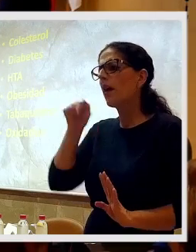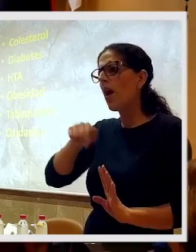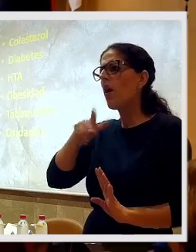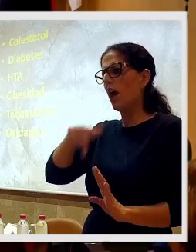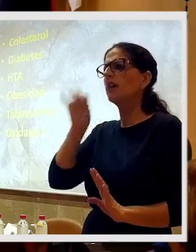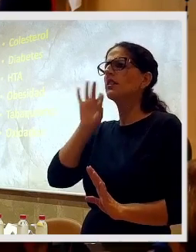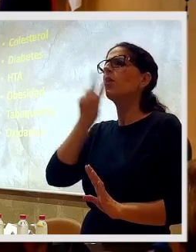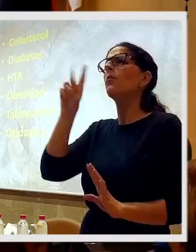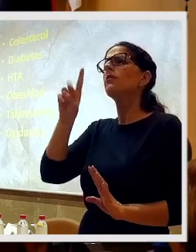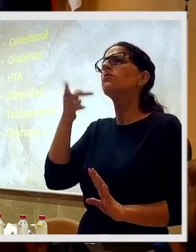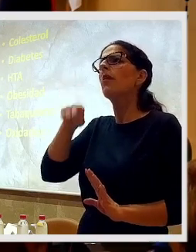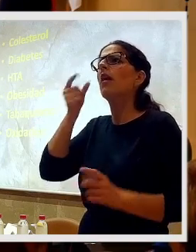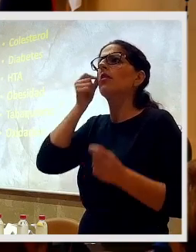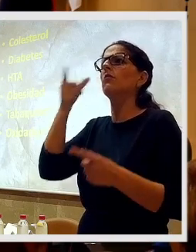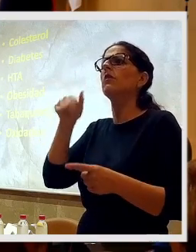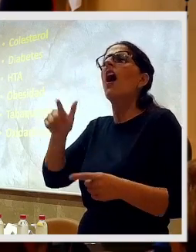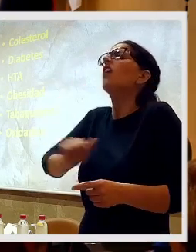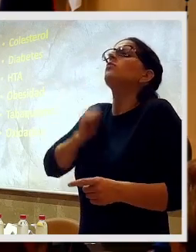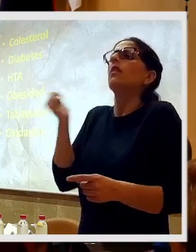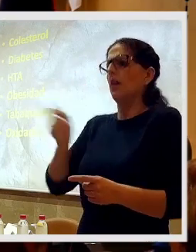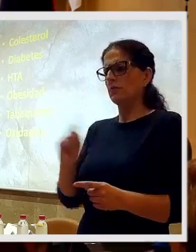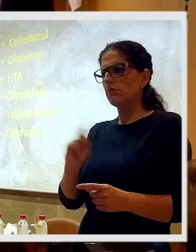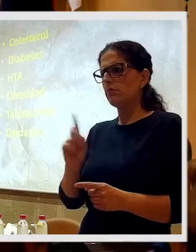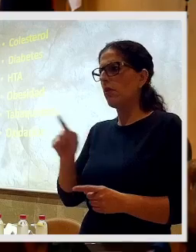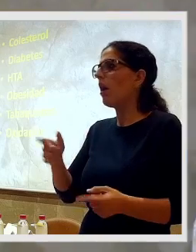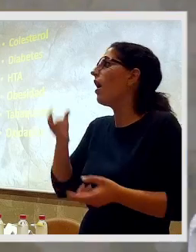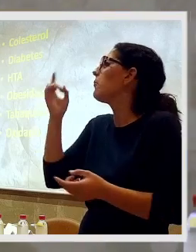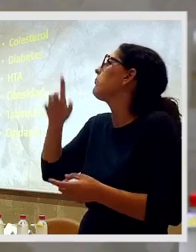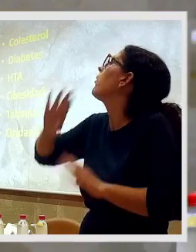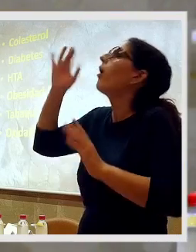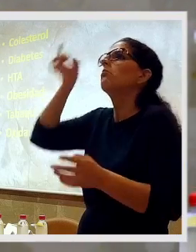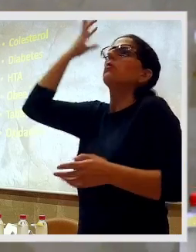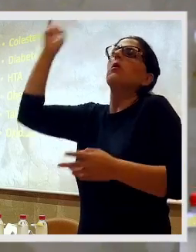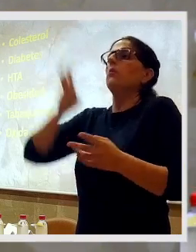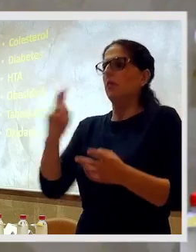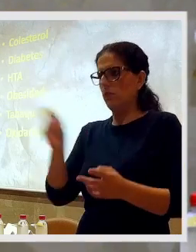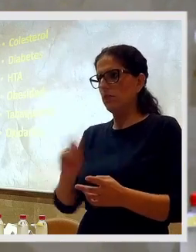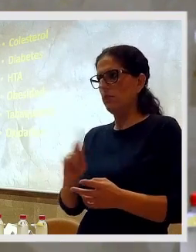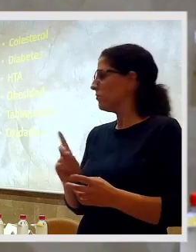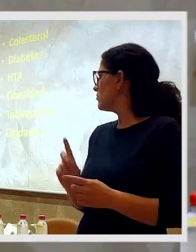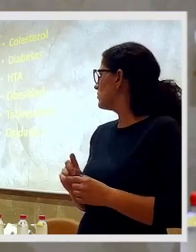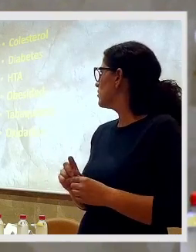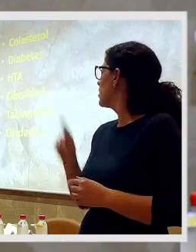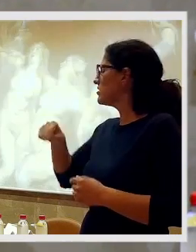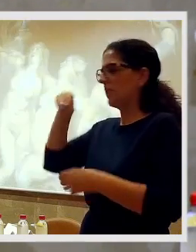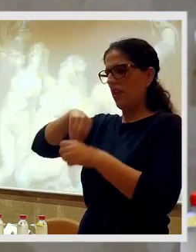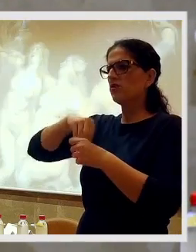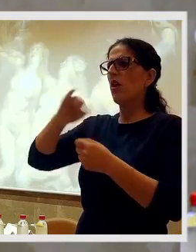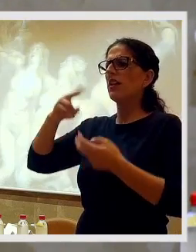siglo XXI que esto no es una casualidad, esto no llueve del cielo. Esto tiene una implicación